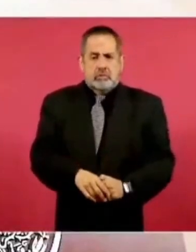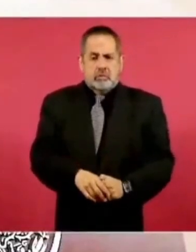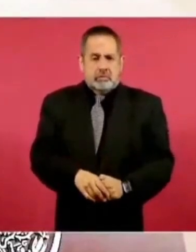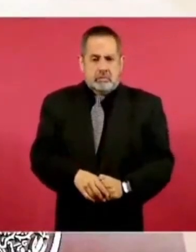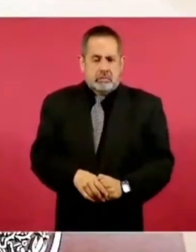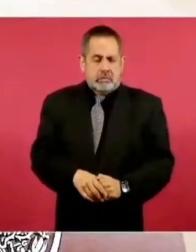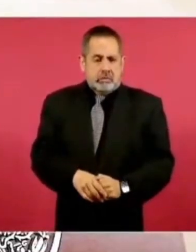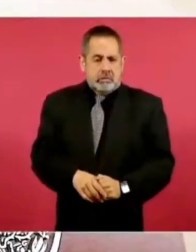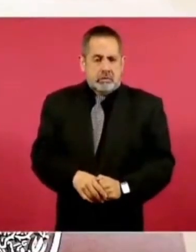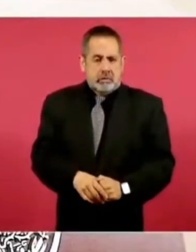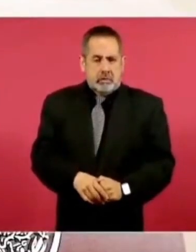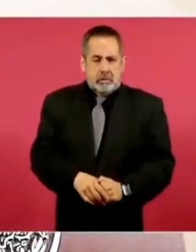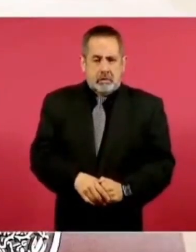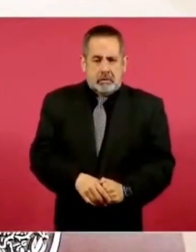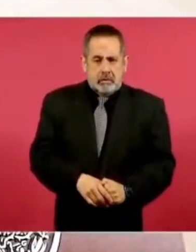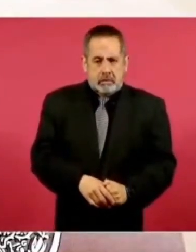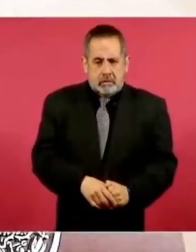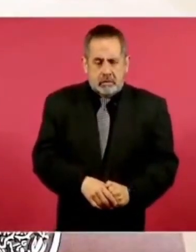Tenemos